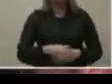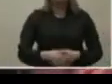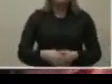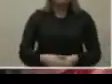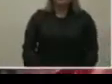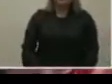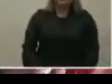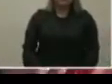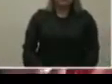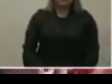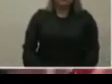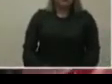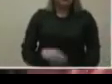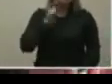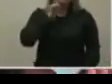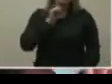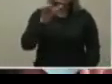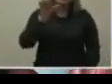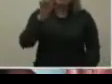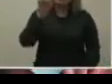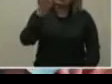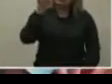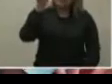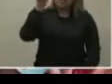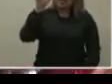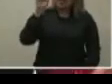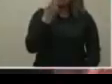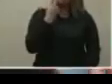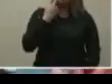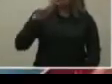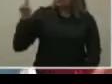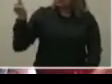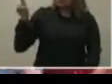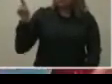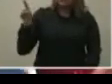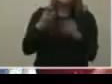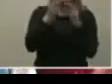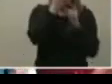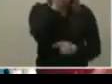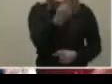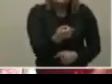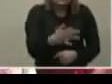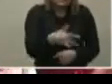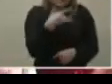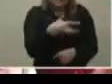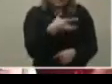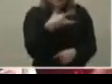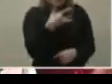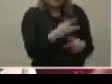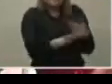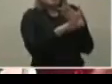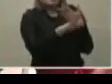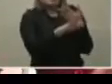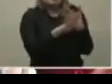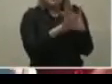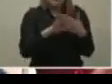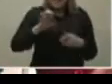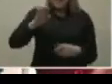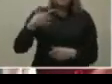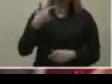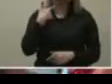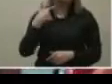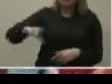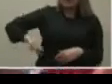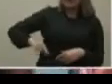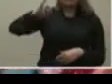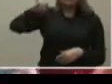La denuncia que hizo Lourdes fue precisamente un tema en la que señalaba que sentía víctima por un tema del exgobernador Jaime Bonilla Valdés, concretamente